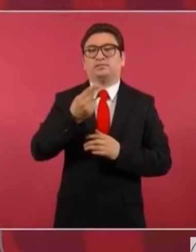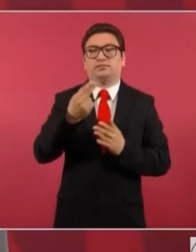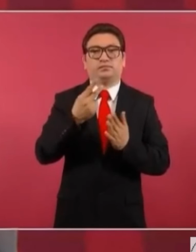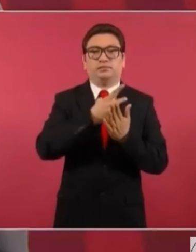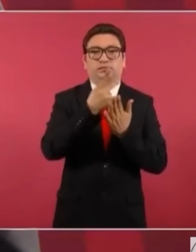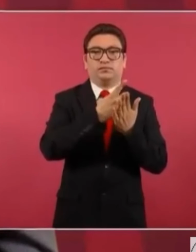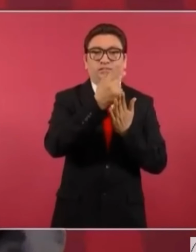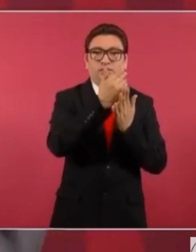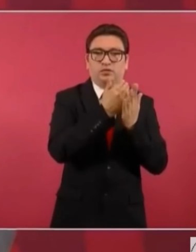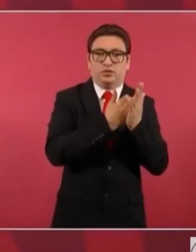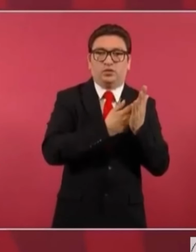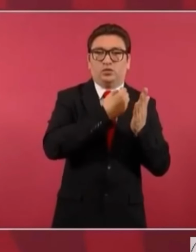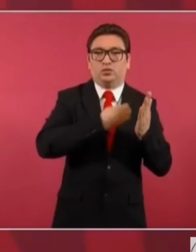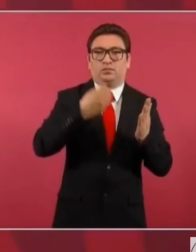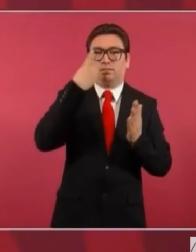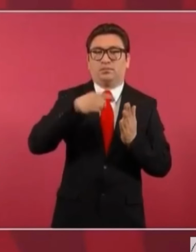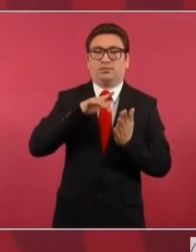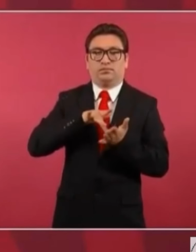para apoyar